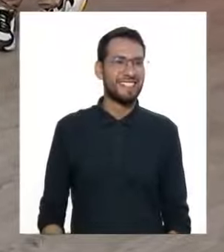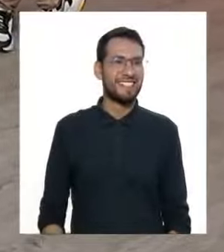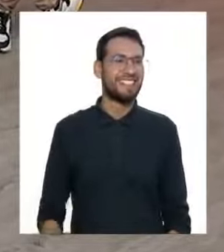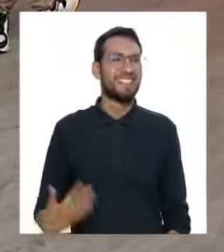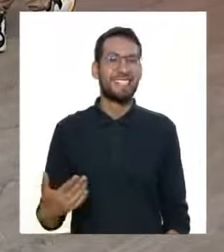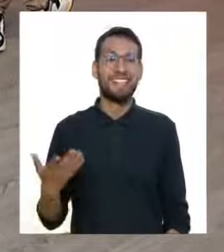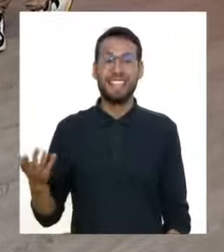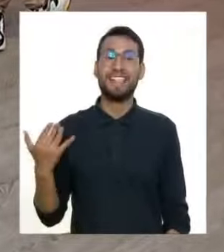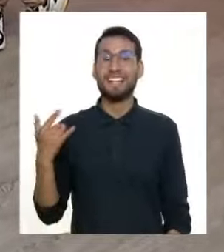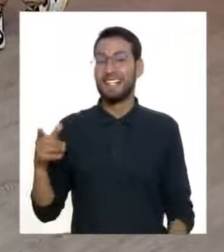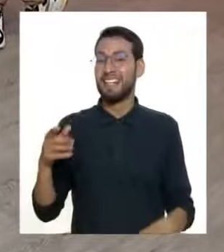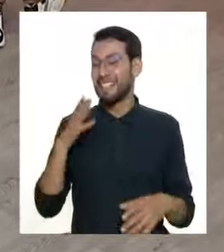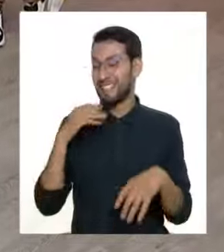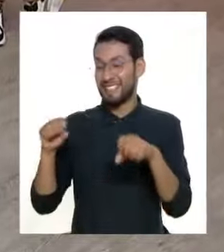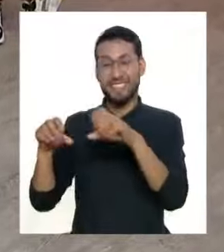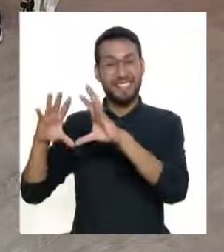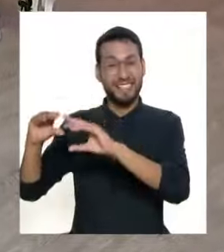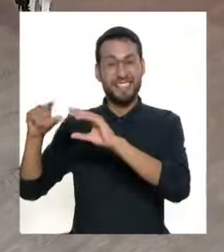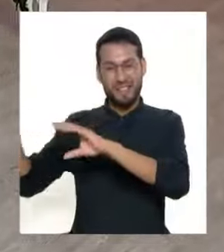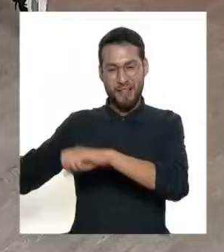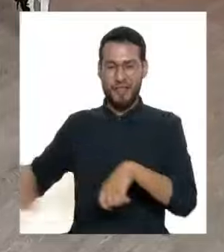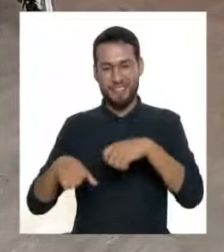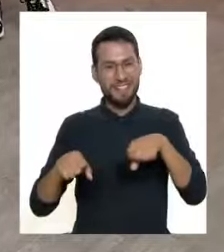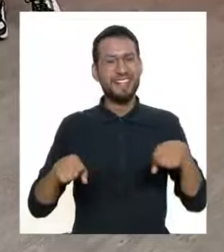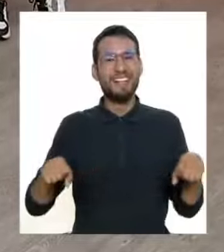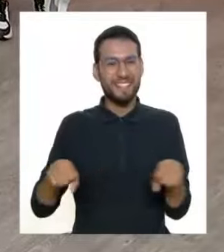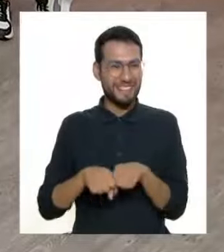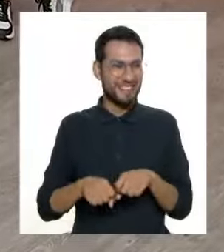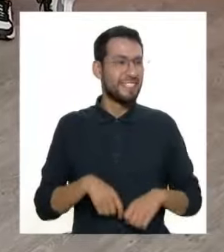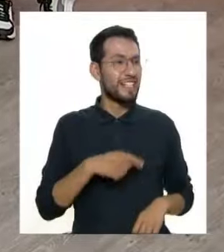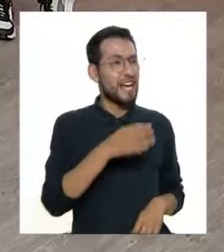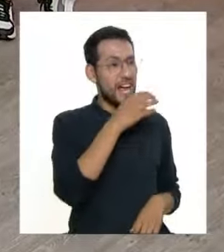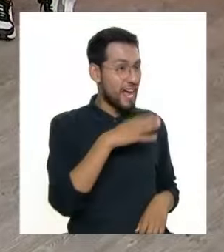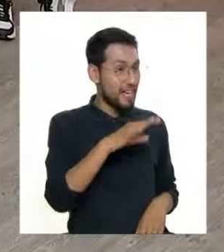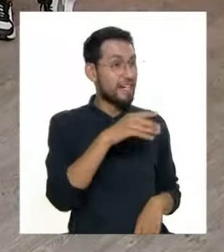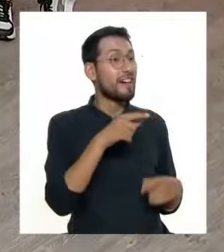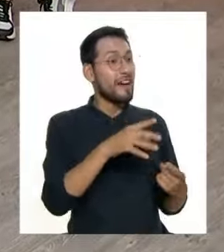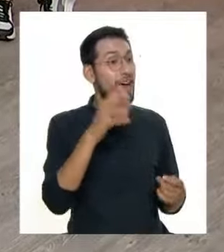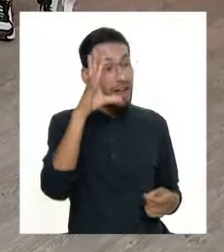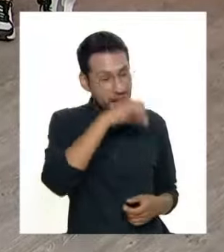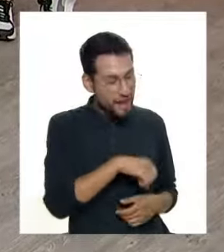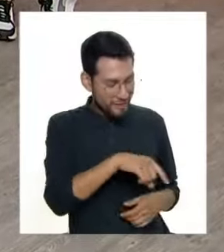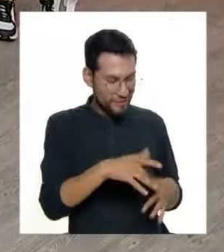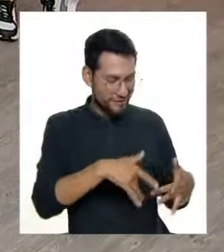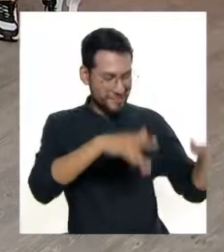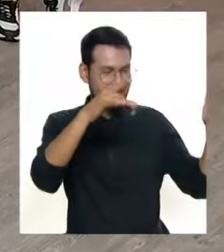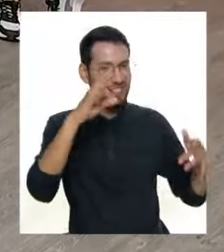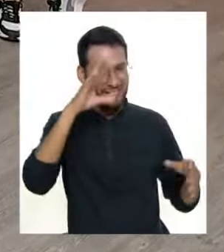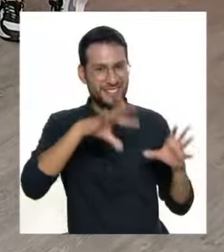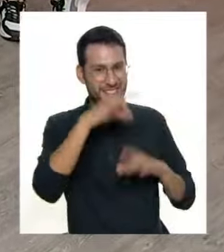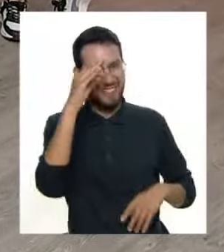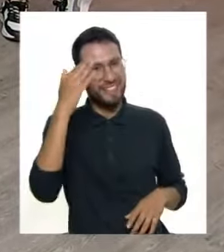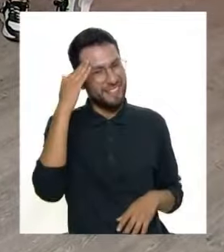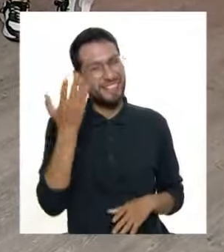No sabía si eran los cojines de la sala. Estas son para cuando te vas de campo y si te pierdes, ya te